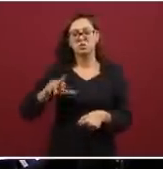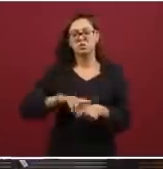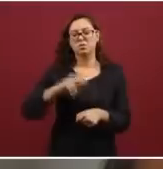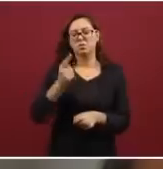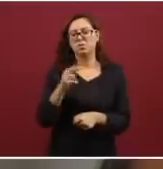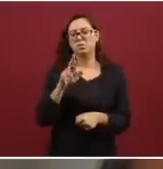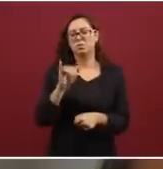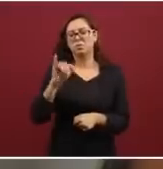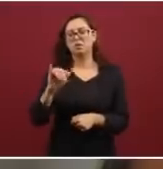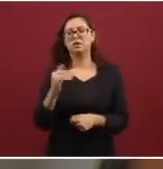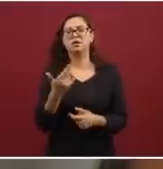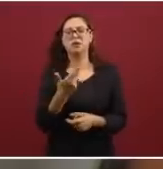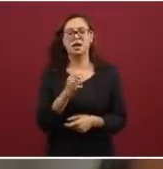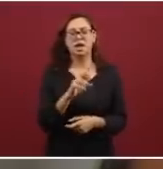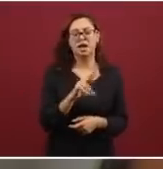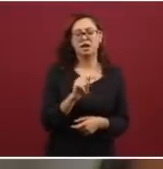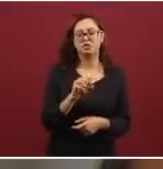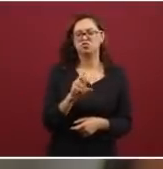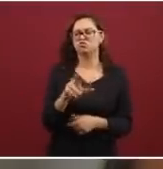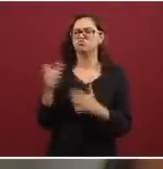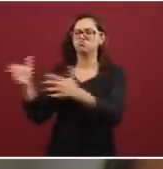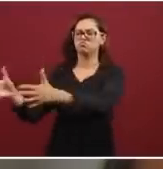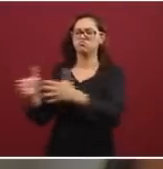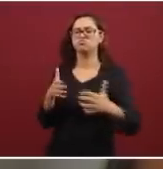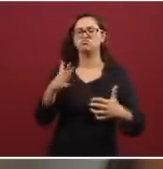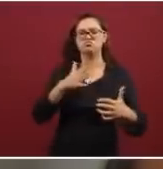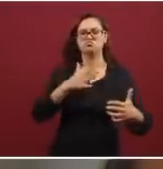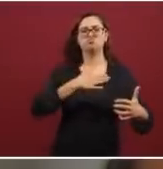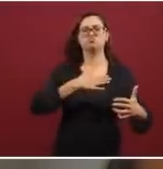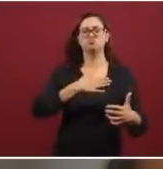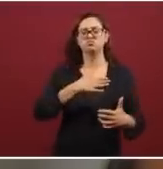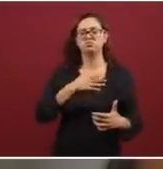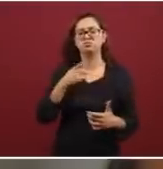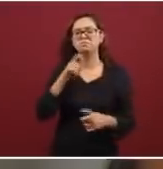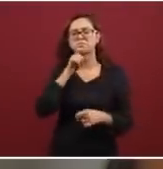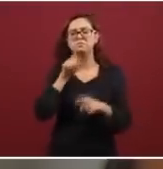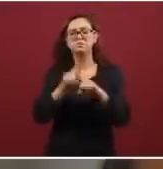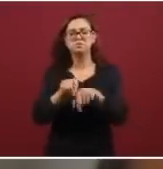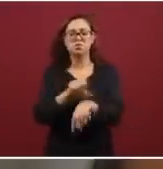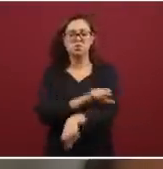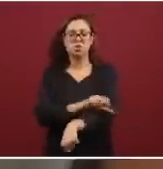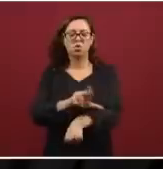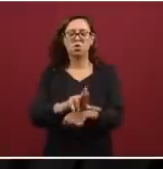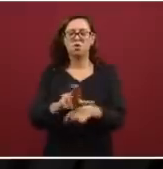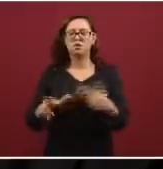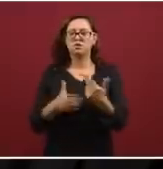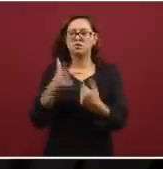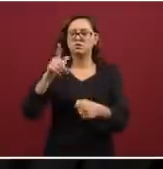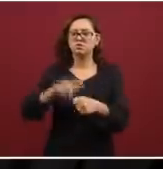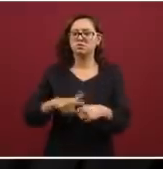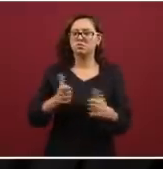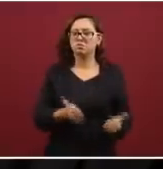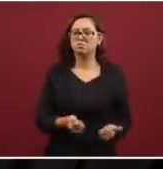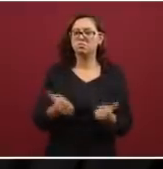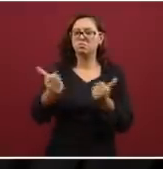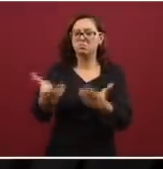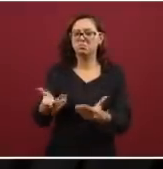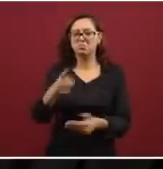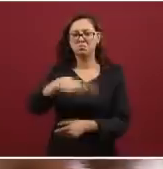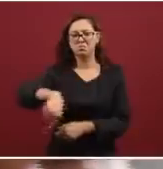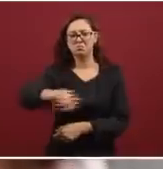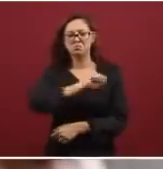Héctor Astudillo al gobierno federal. Incluso exigió al coordinador nacional no criminalizar la entrega. La pregunta